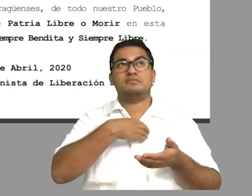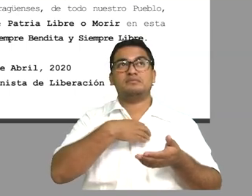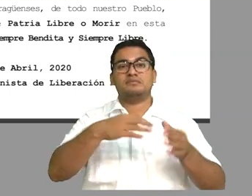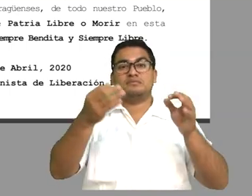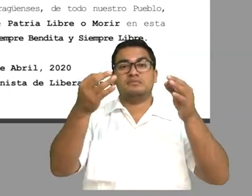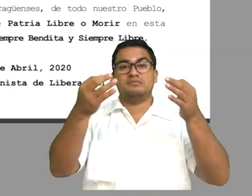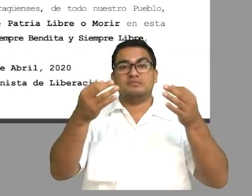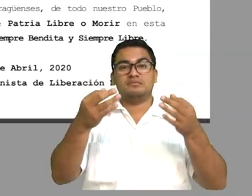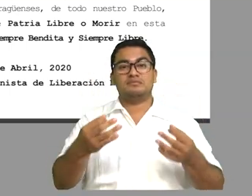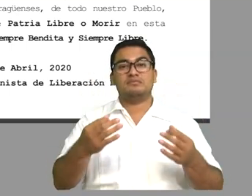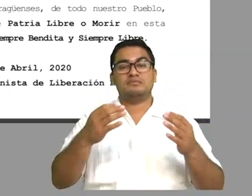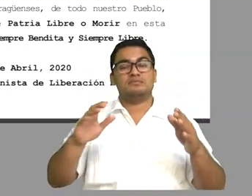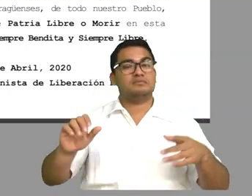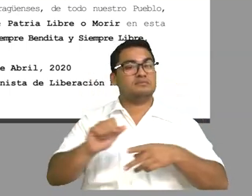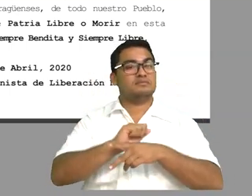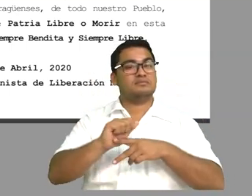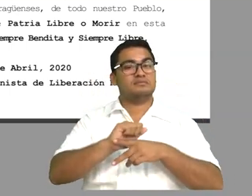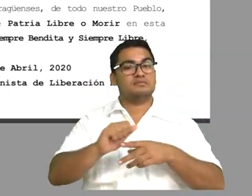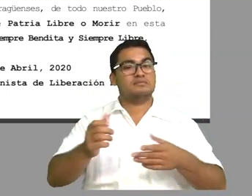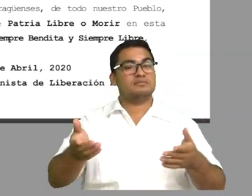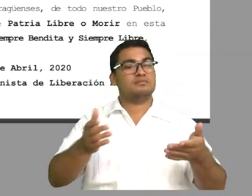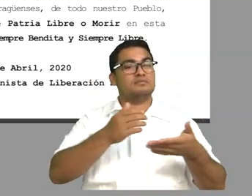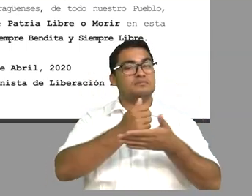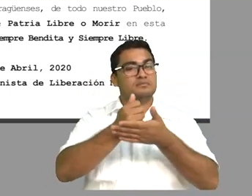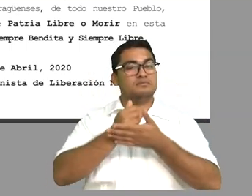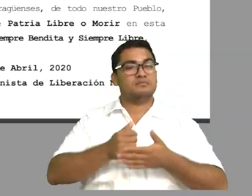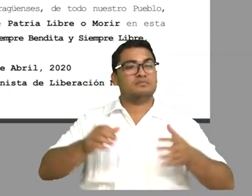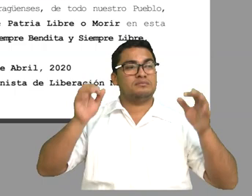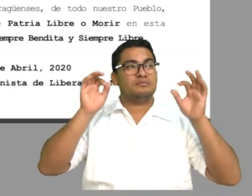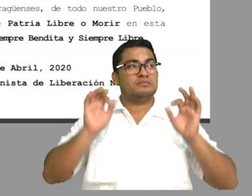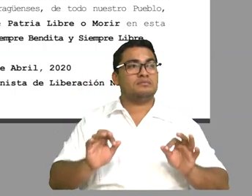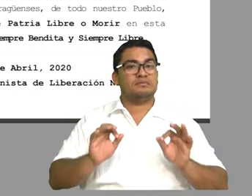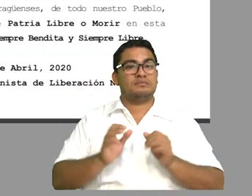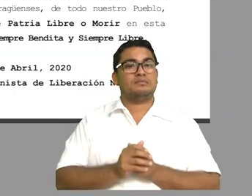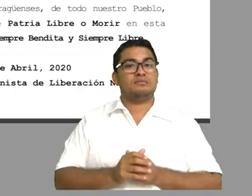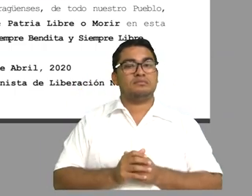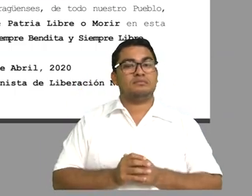conducta y prácticas revolucionarias.